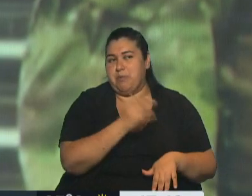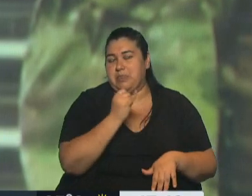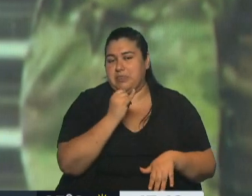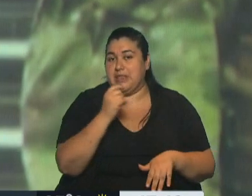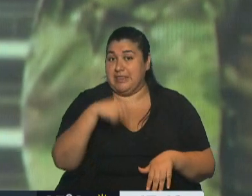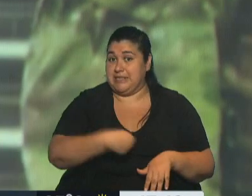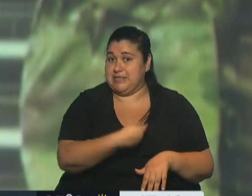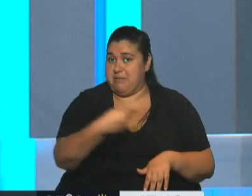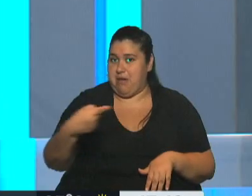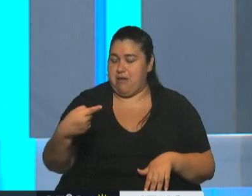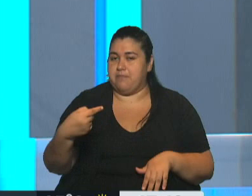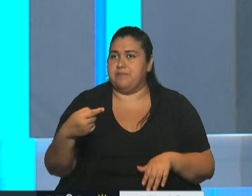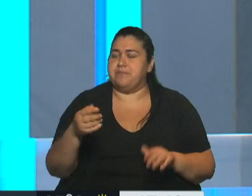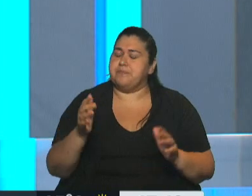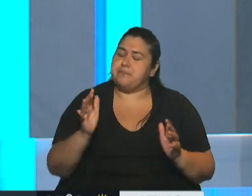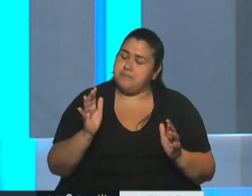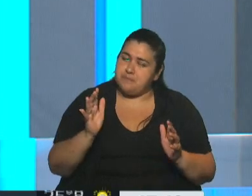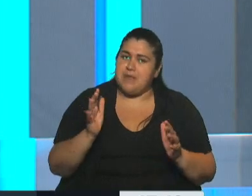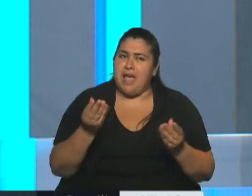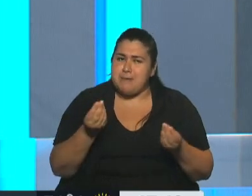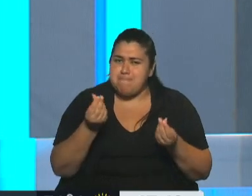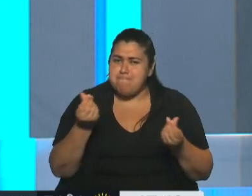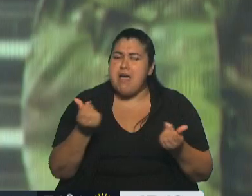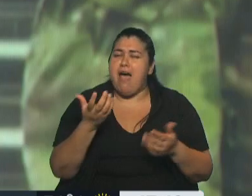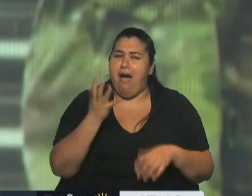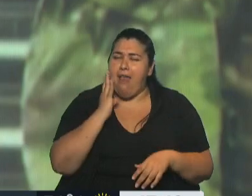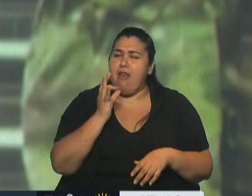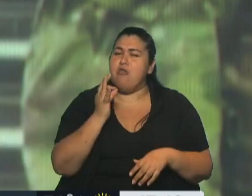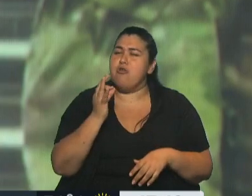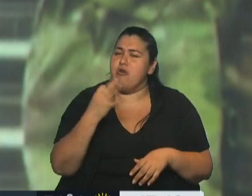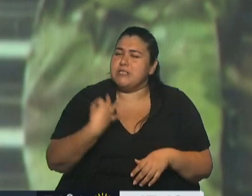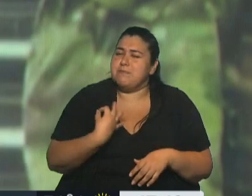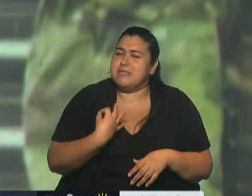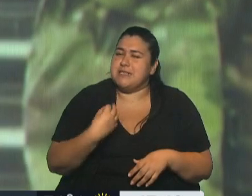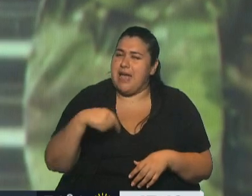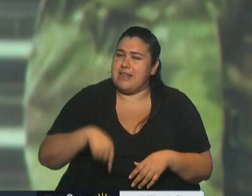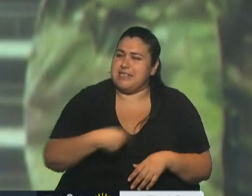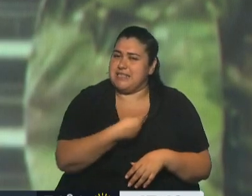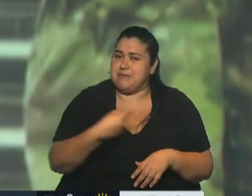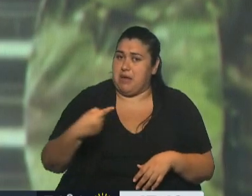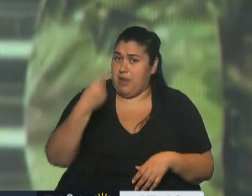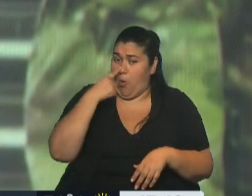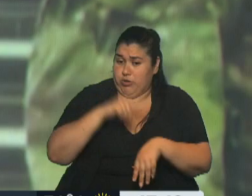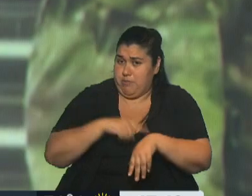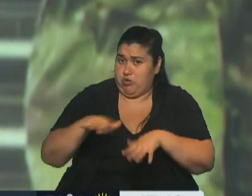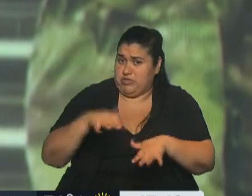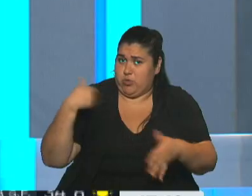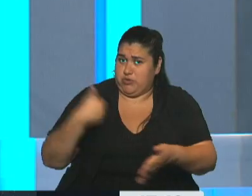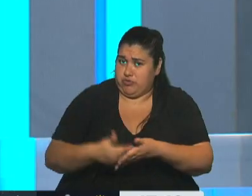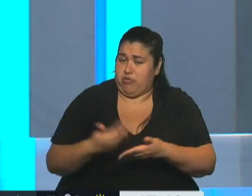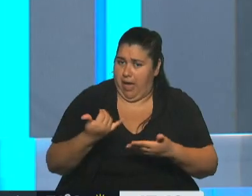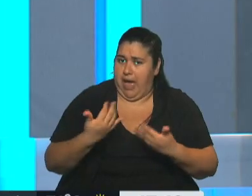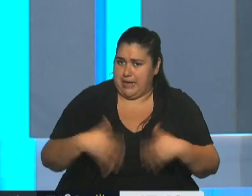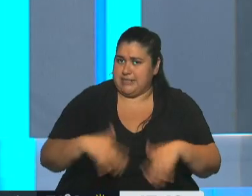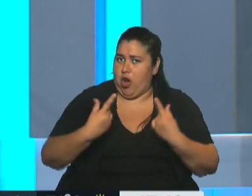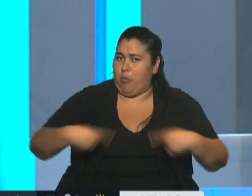pero hay un álbum, me parece un poquito más importante, que precede a todo esto y que desemboca en lo sucedido en las últimas horas. ¿Cómo lo ves vos?